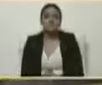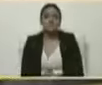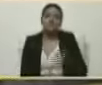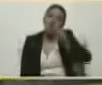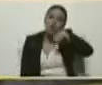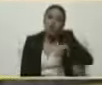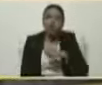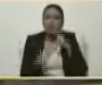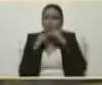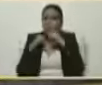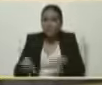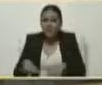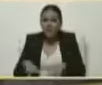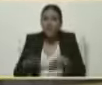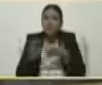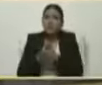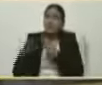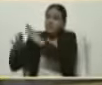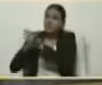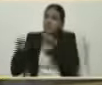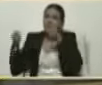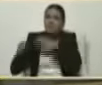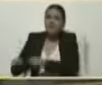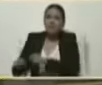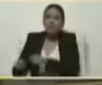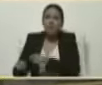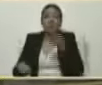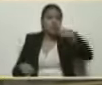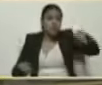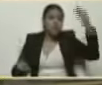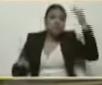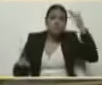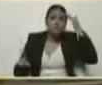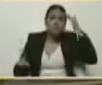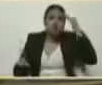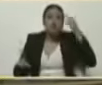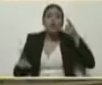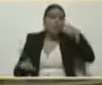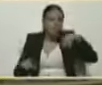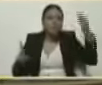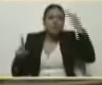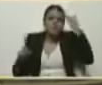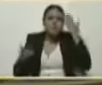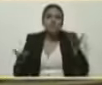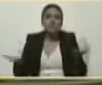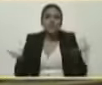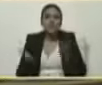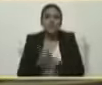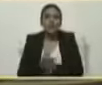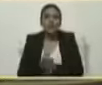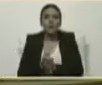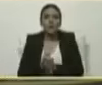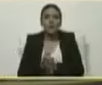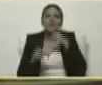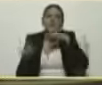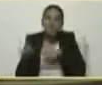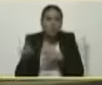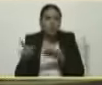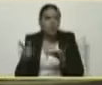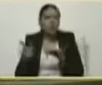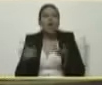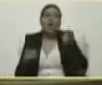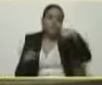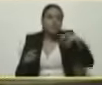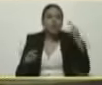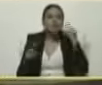Nosotros perdimos por las sanciones, ustedes lo saben. ¿Qué le voy a decir yo? Historia o cuento